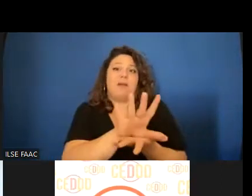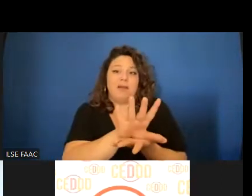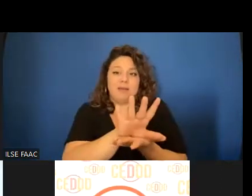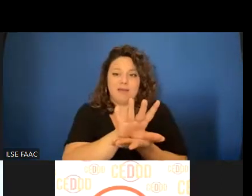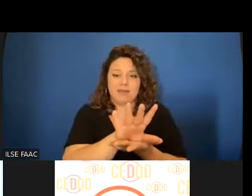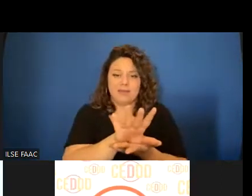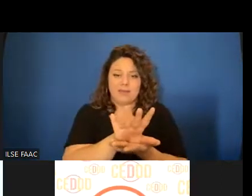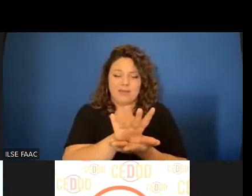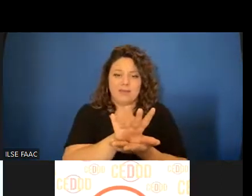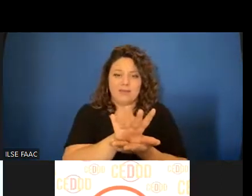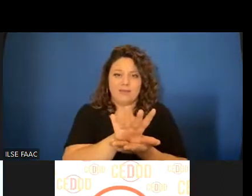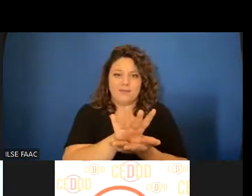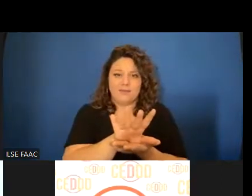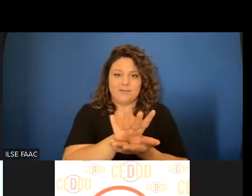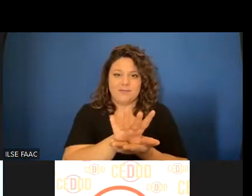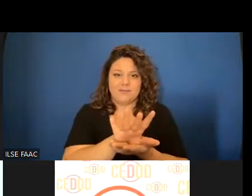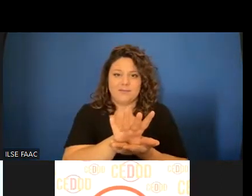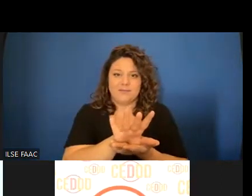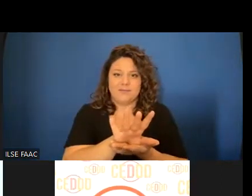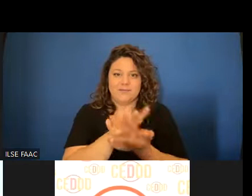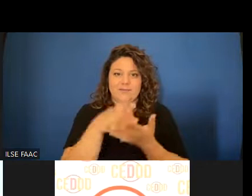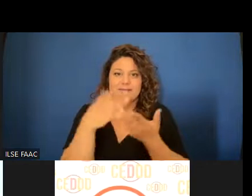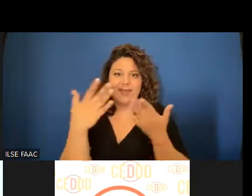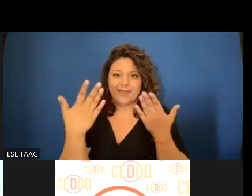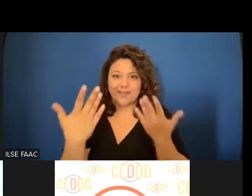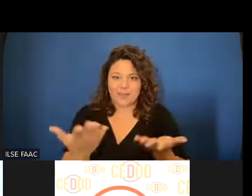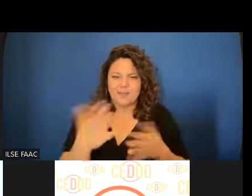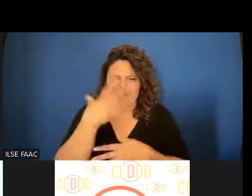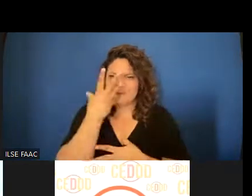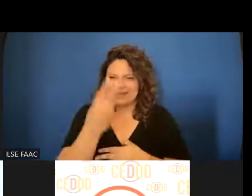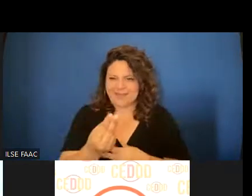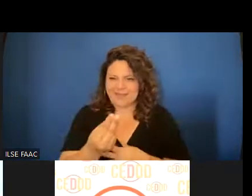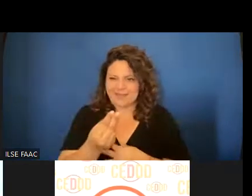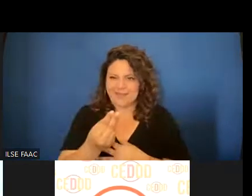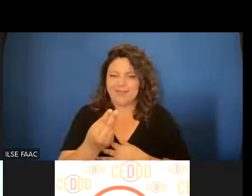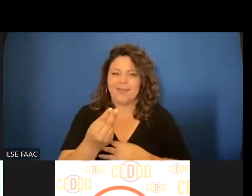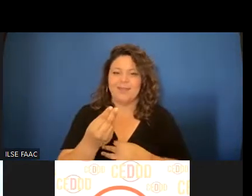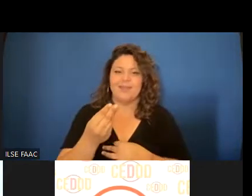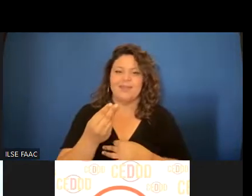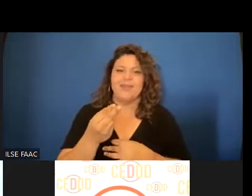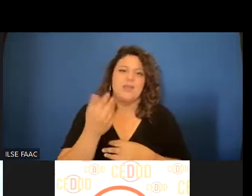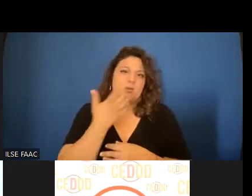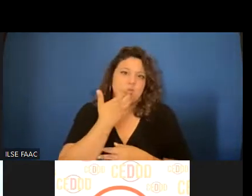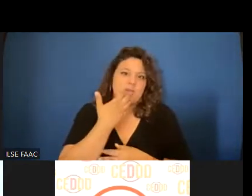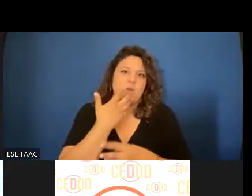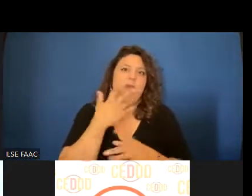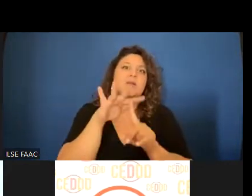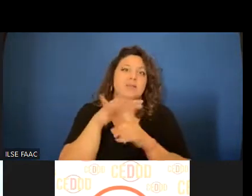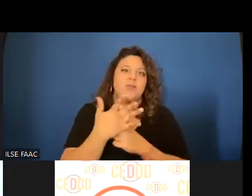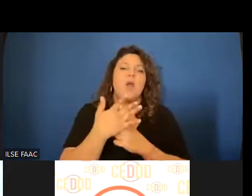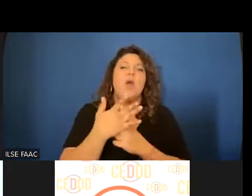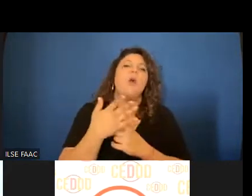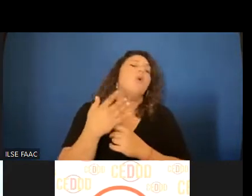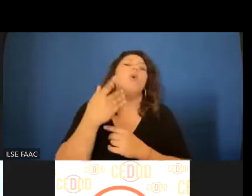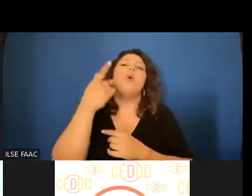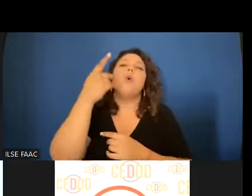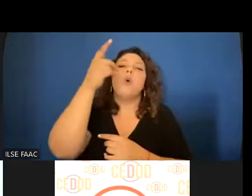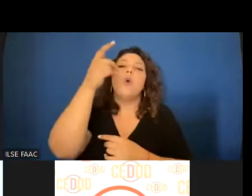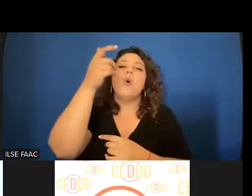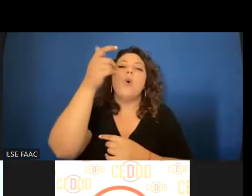en las últimas estadísticas de empleo, solamente 1 de cada 4 personas con discapacidad trabaja, pero lo más grave